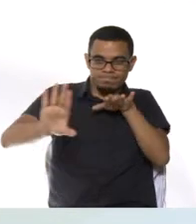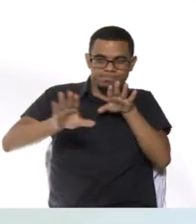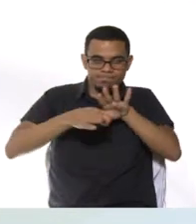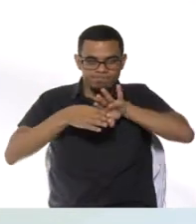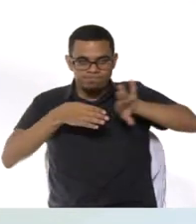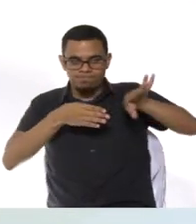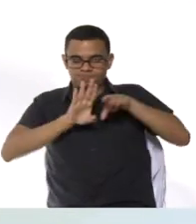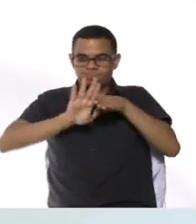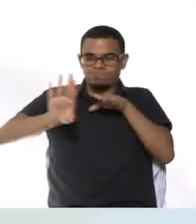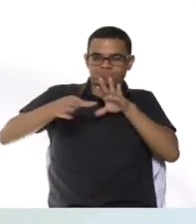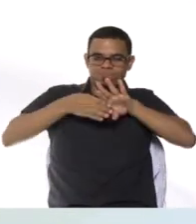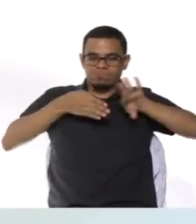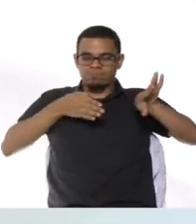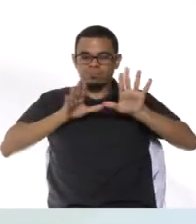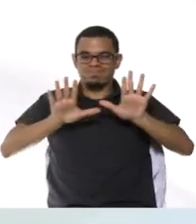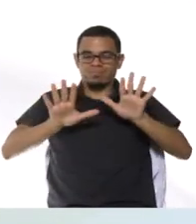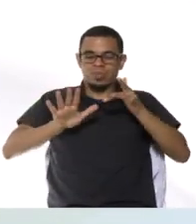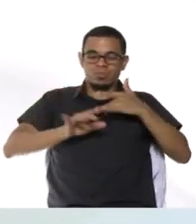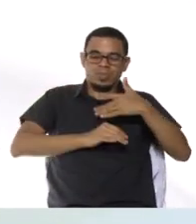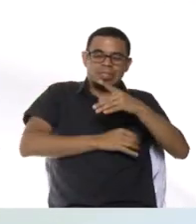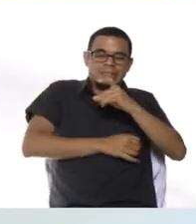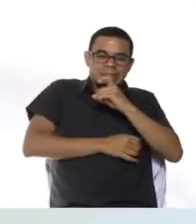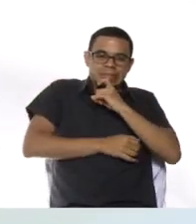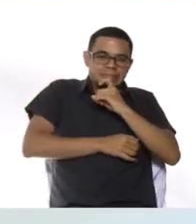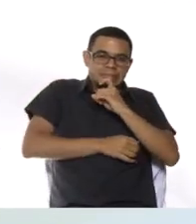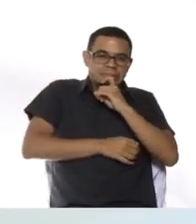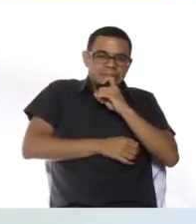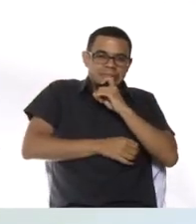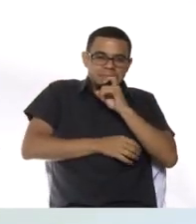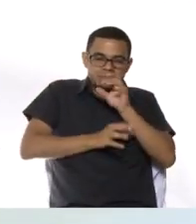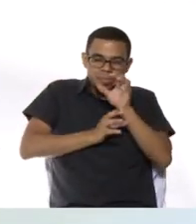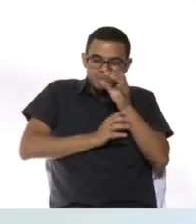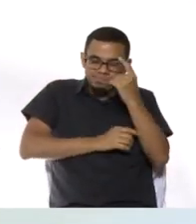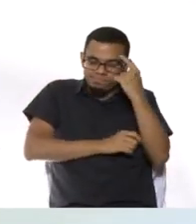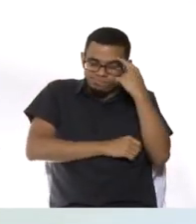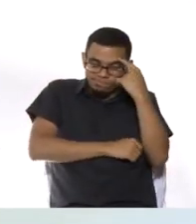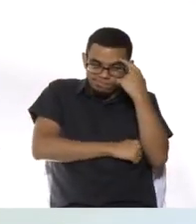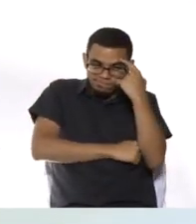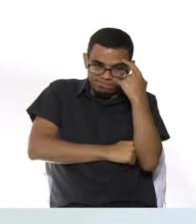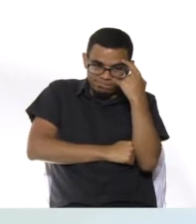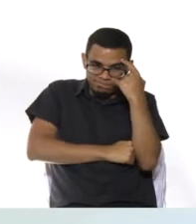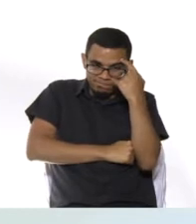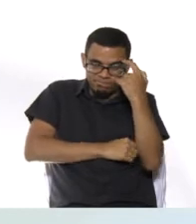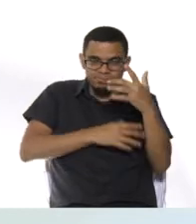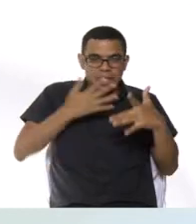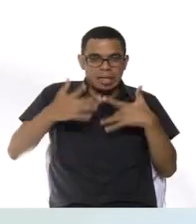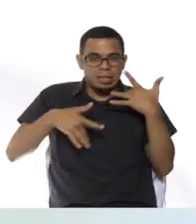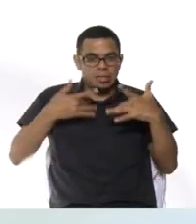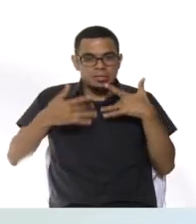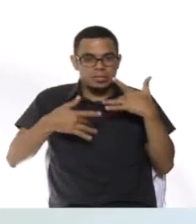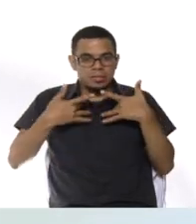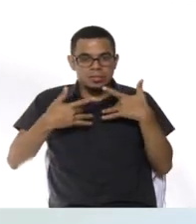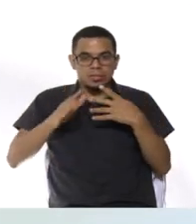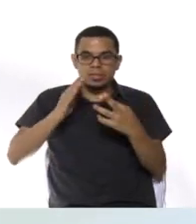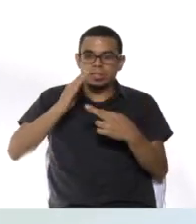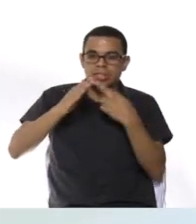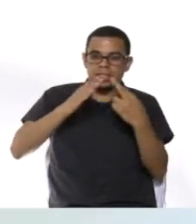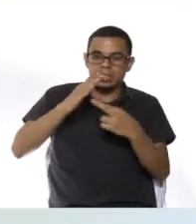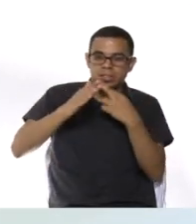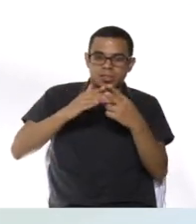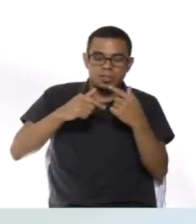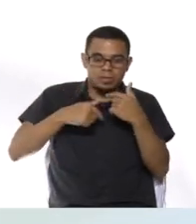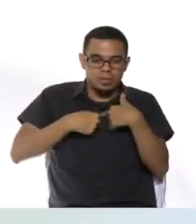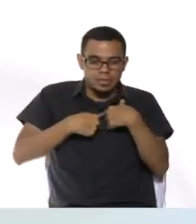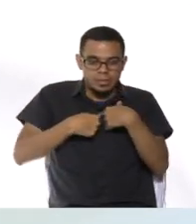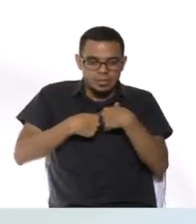aislamiento social más restringida, nos fue muy difícil llegar a concretar o llegar a realizar actividades de